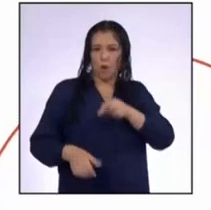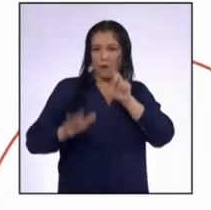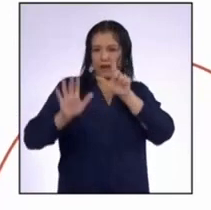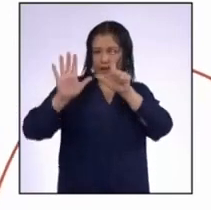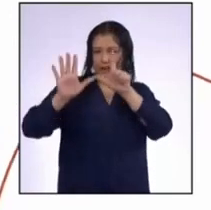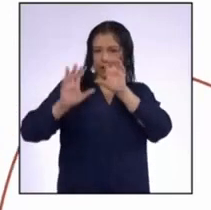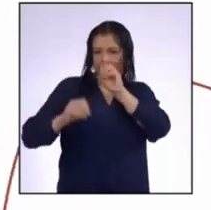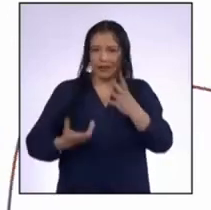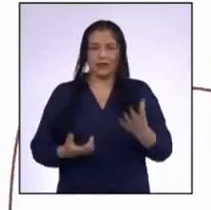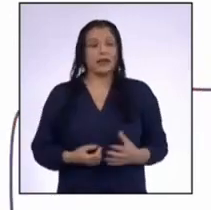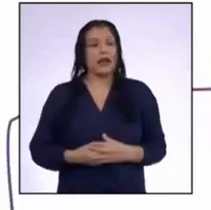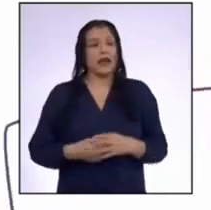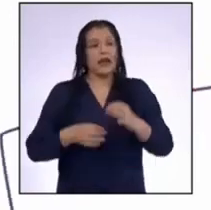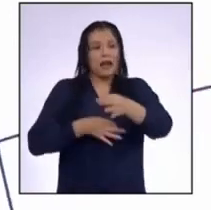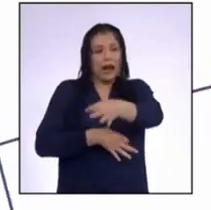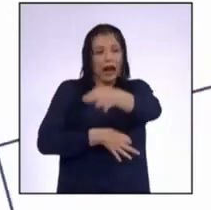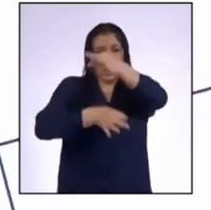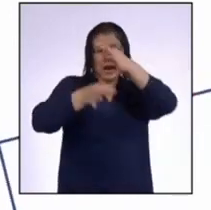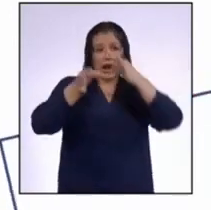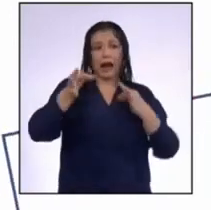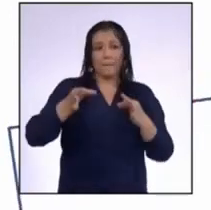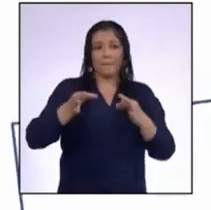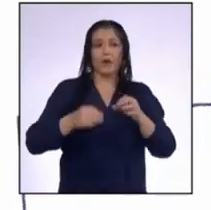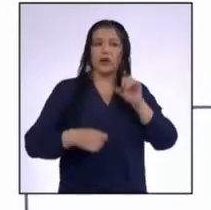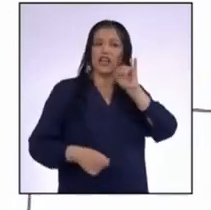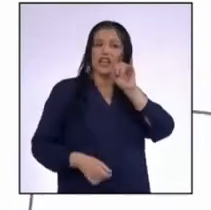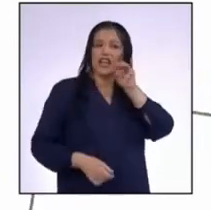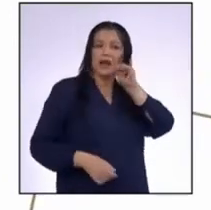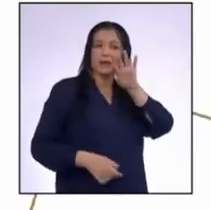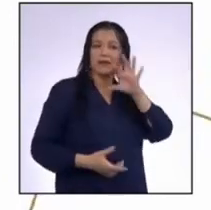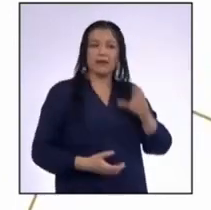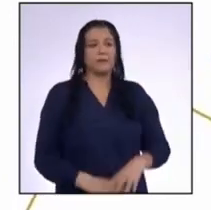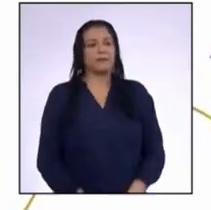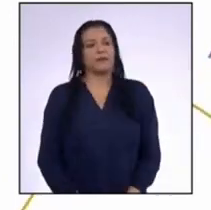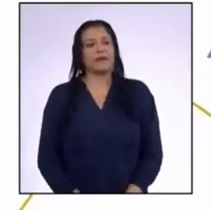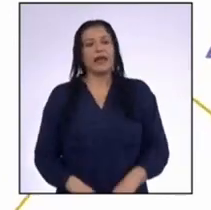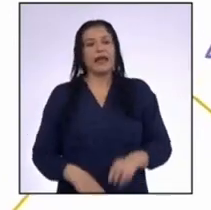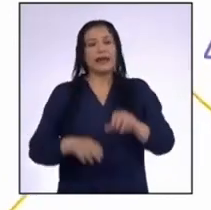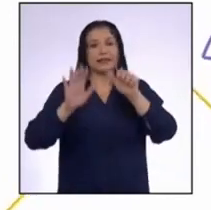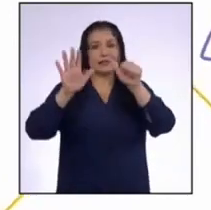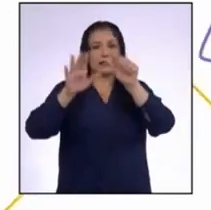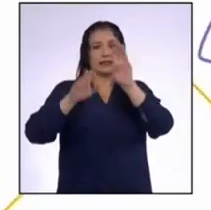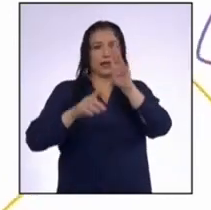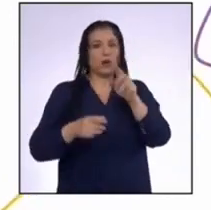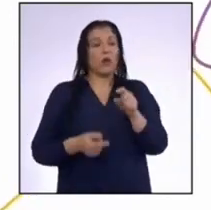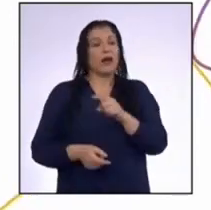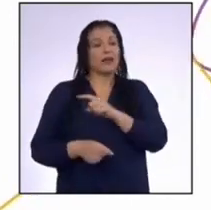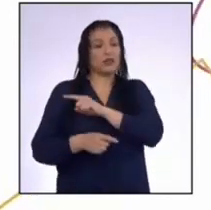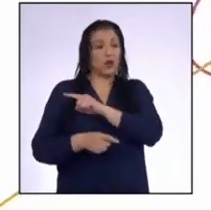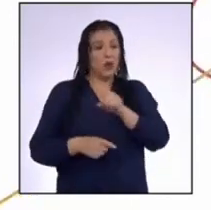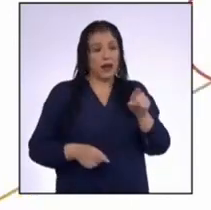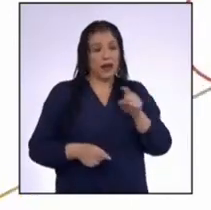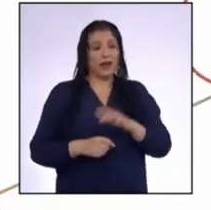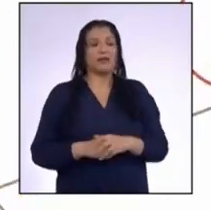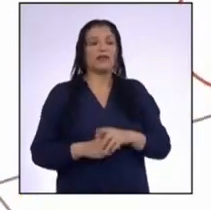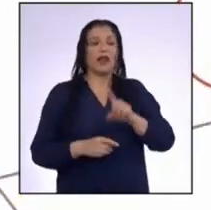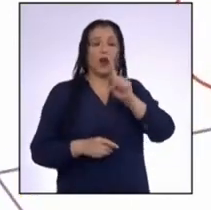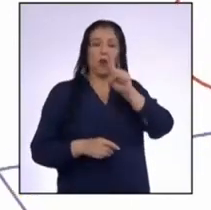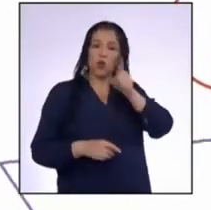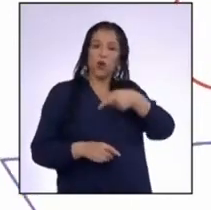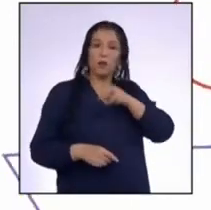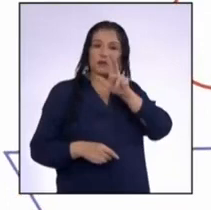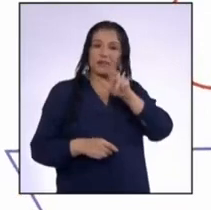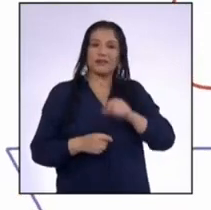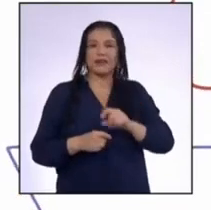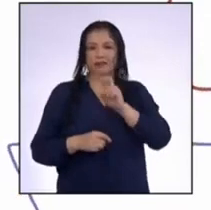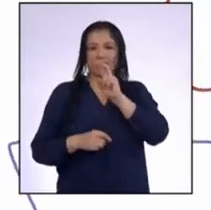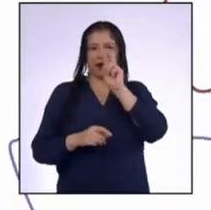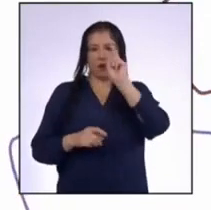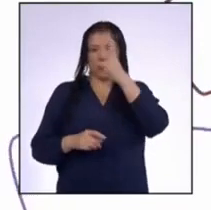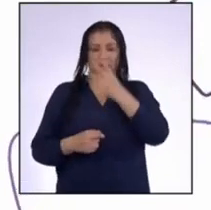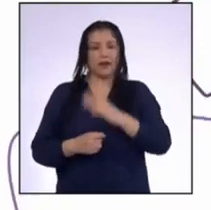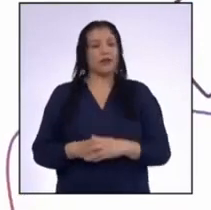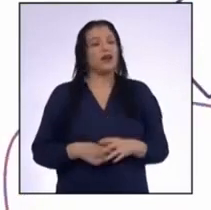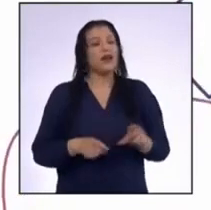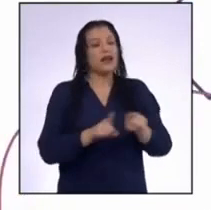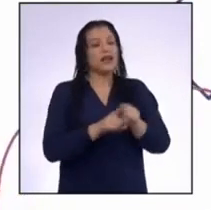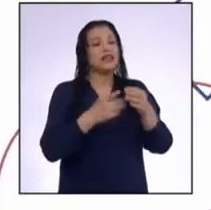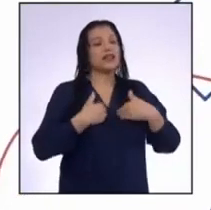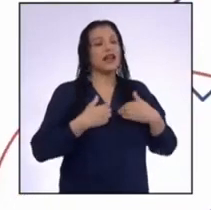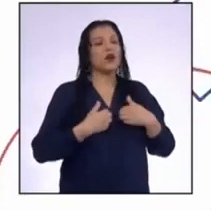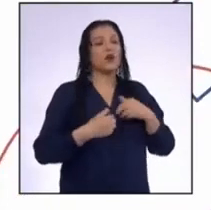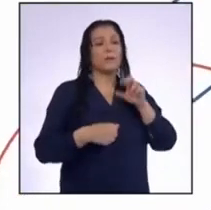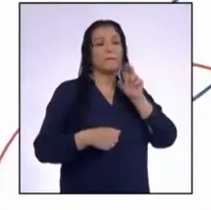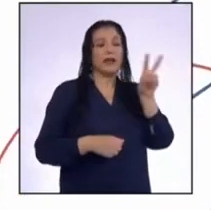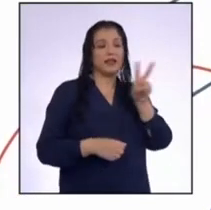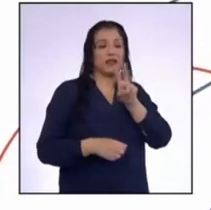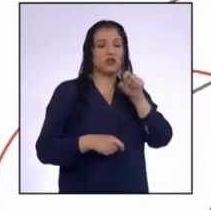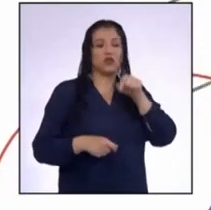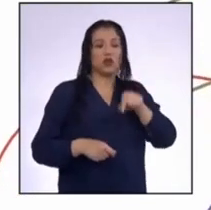centímetros. Reemplazo los datos en la fórmula del IMC. Luego divido mi peso entre el cuadrado de mi talla. Obtengo este número